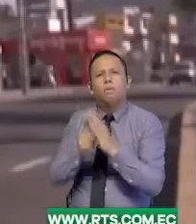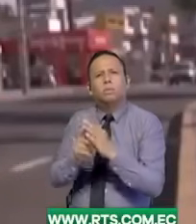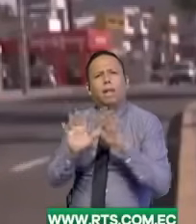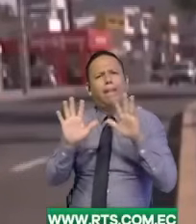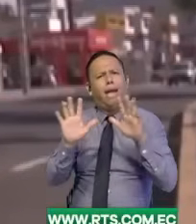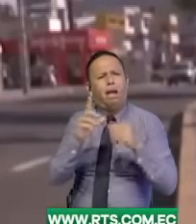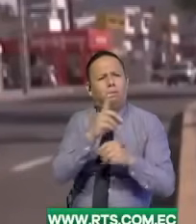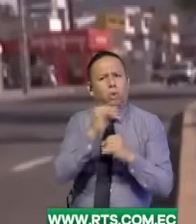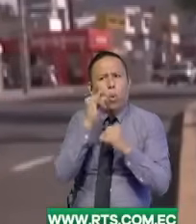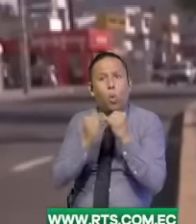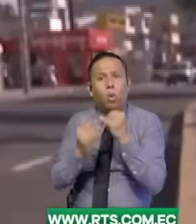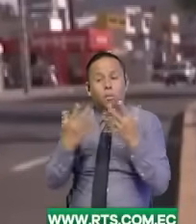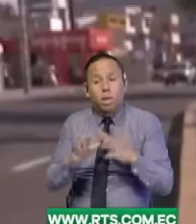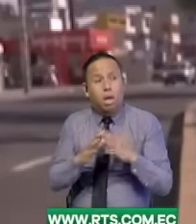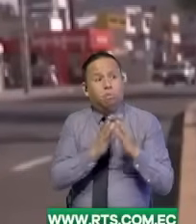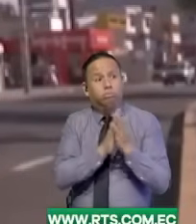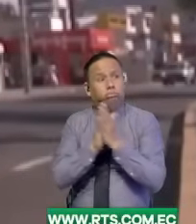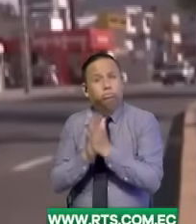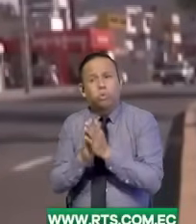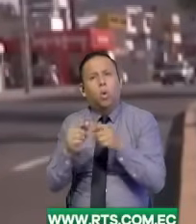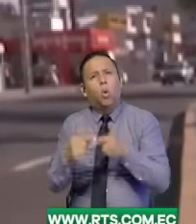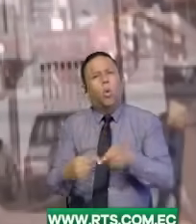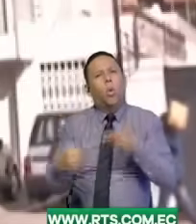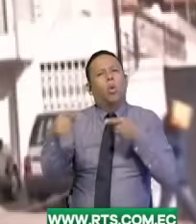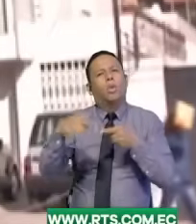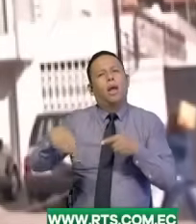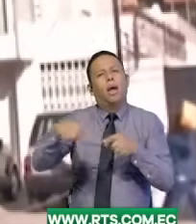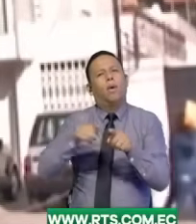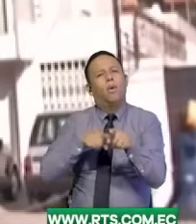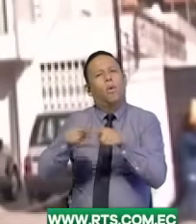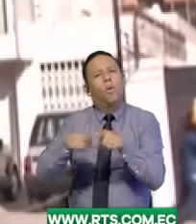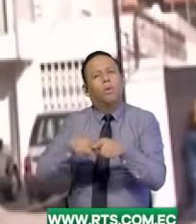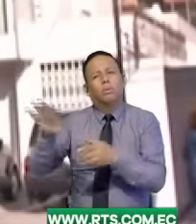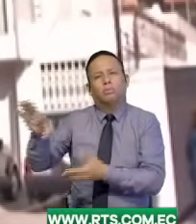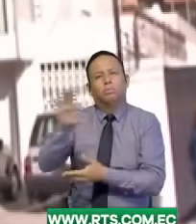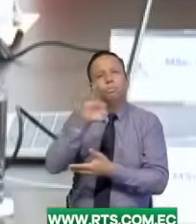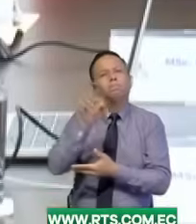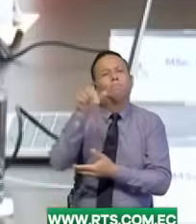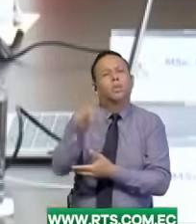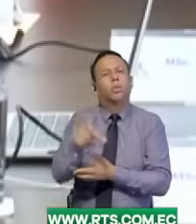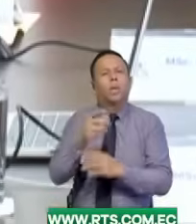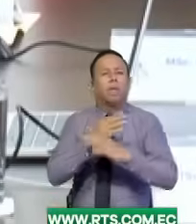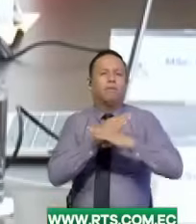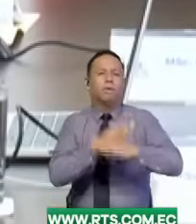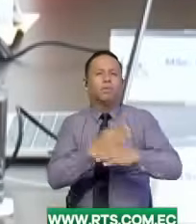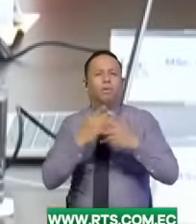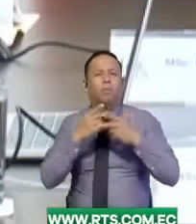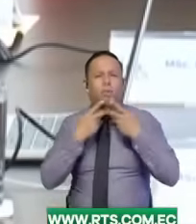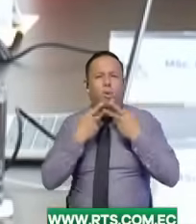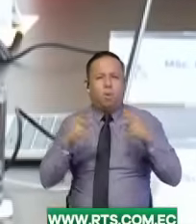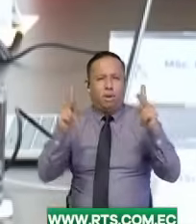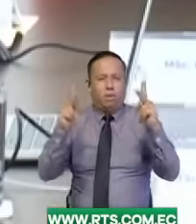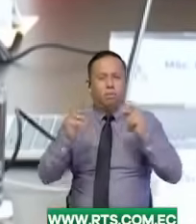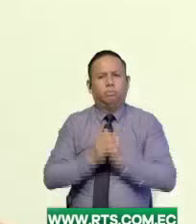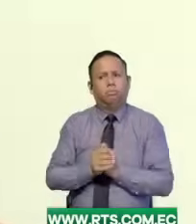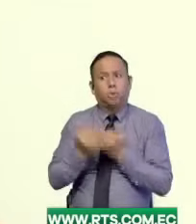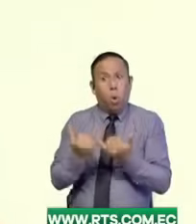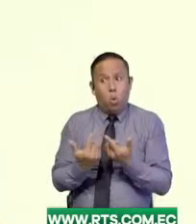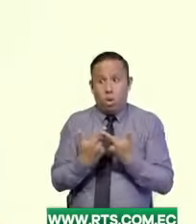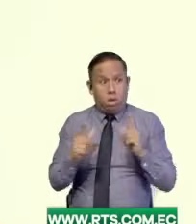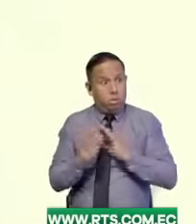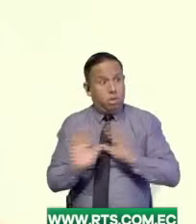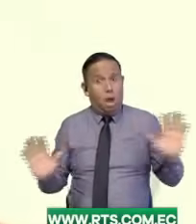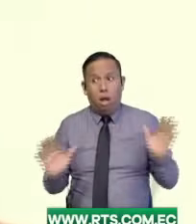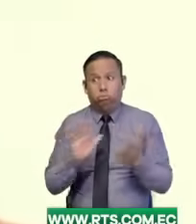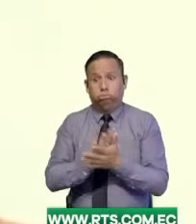presentada contra el concurso para la designación del defensor público, fue rechazada. Hoy con carta libre para seguir adelante. Nosotros